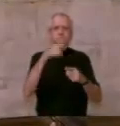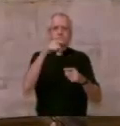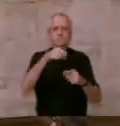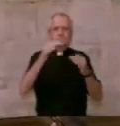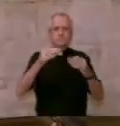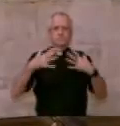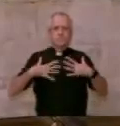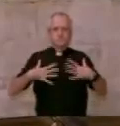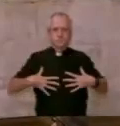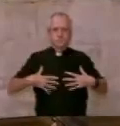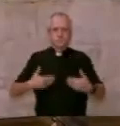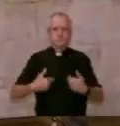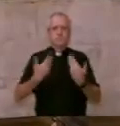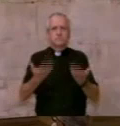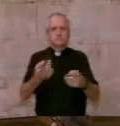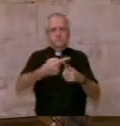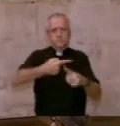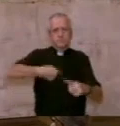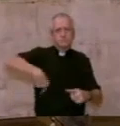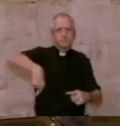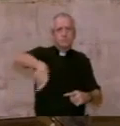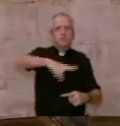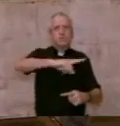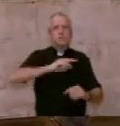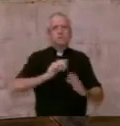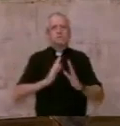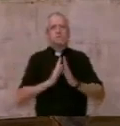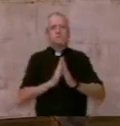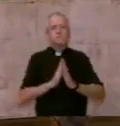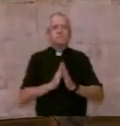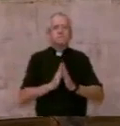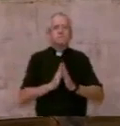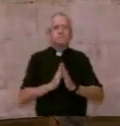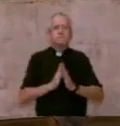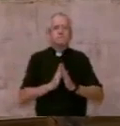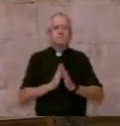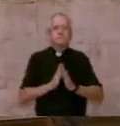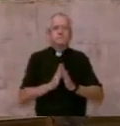això és el meu cos entregat per vosaltres.